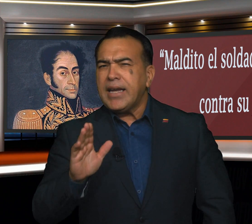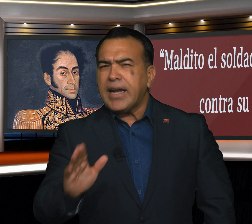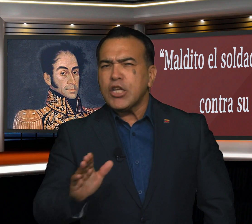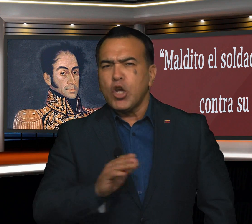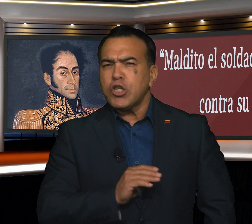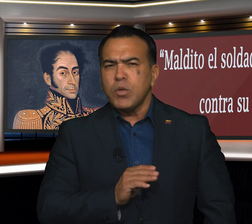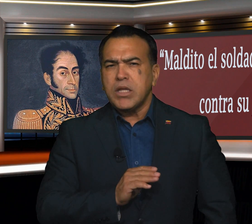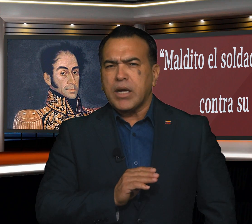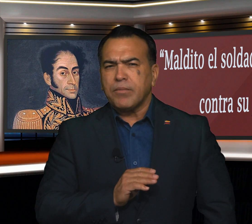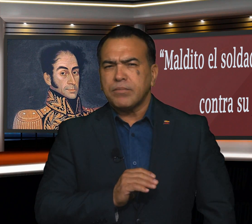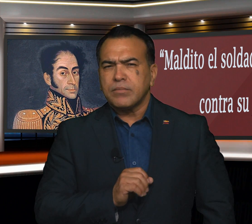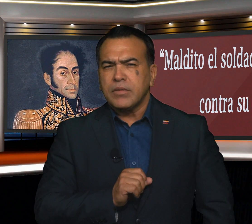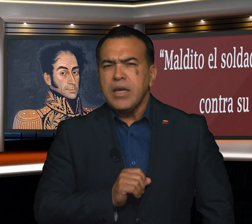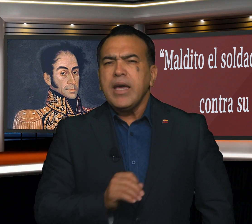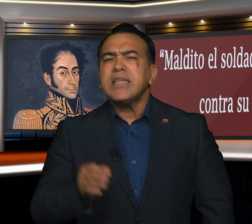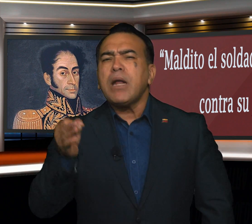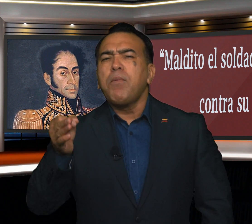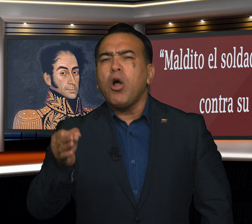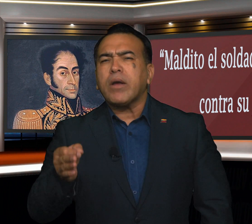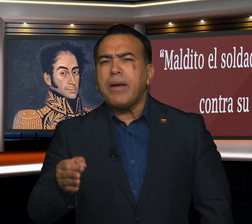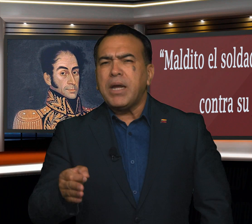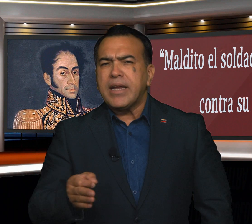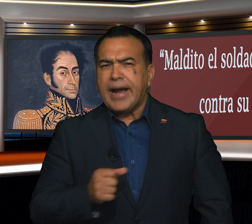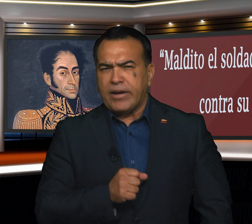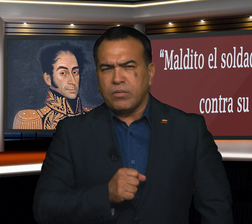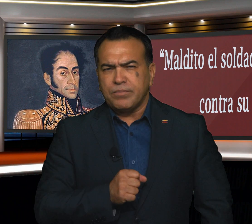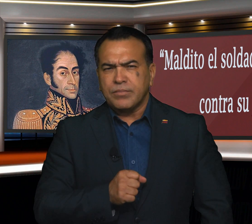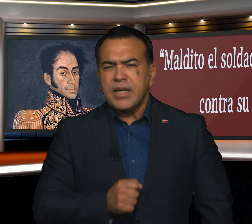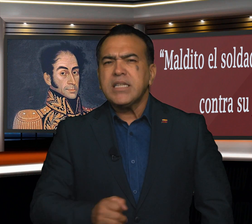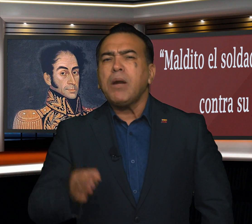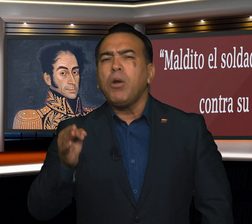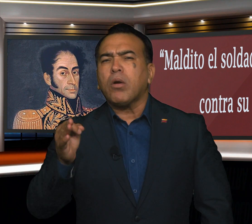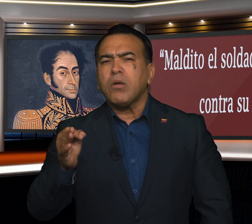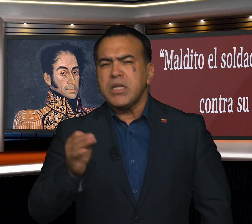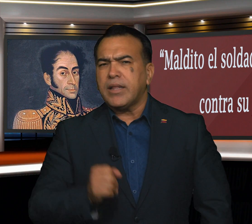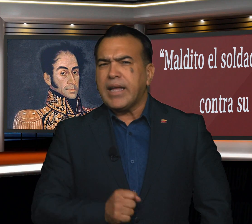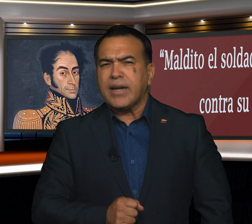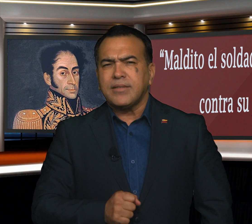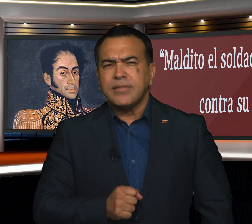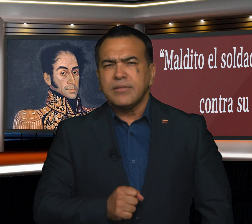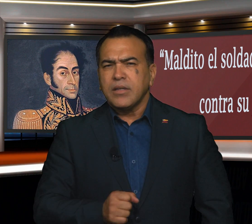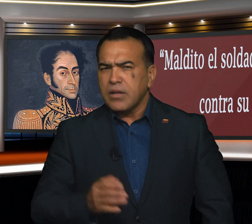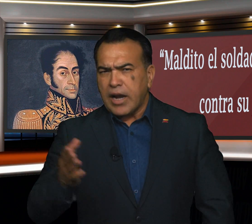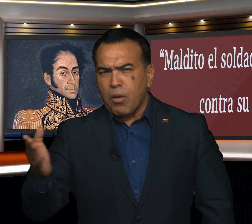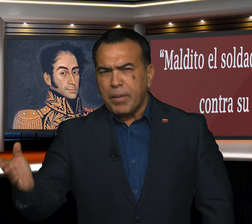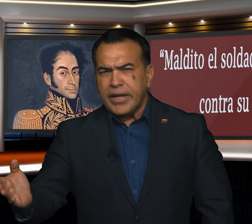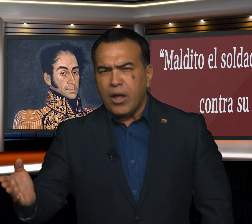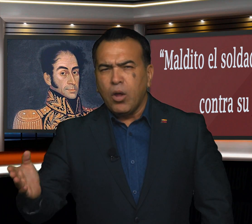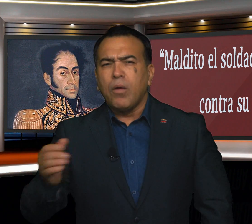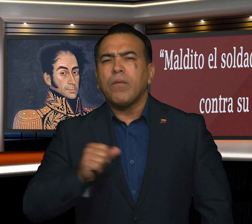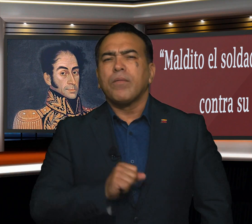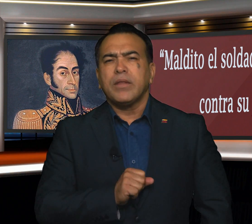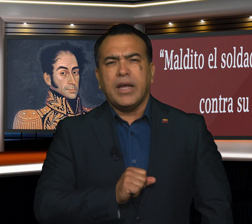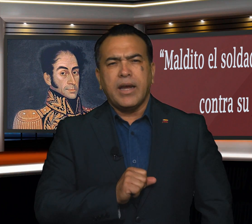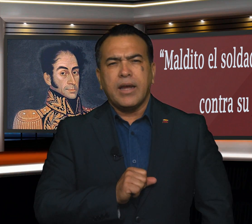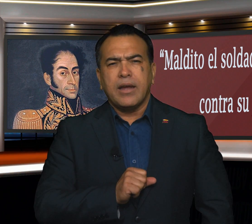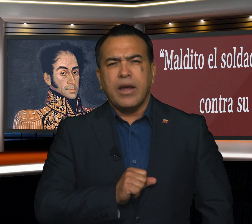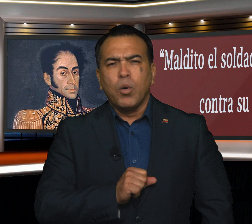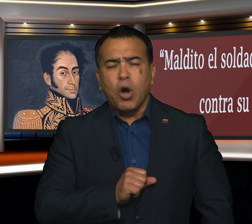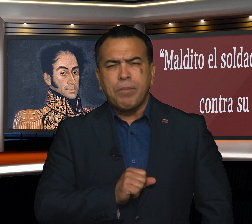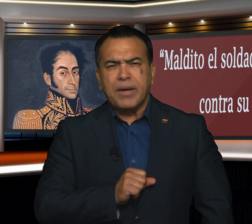tercera en las Naciones Unidas. Es el bloque americano, es el bloque occidental acompañado